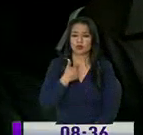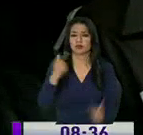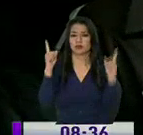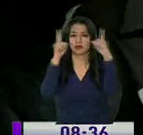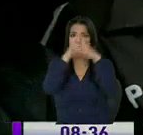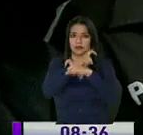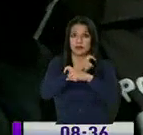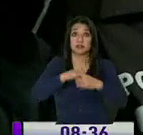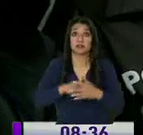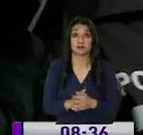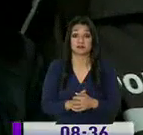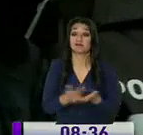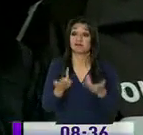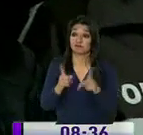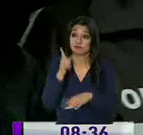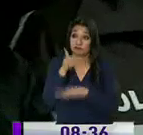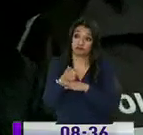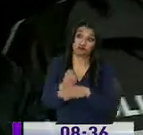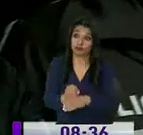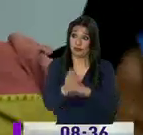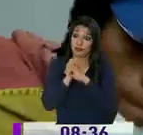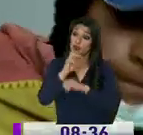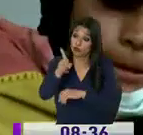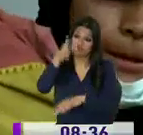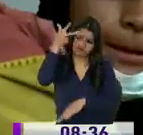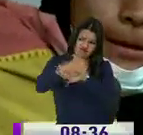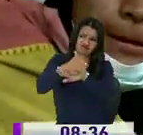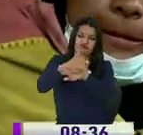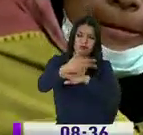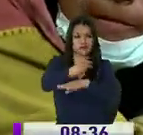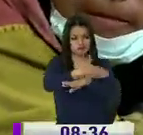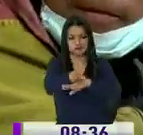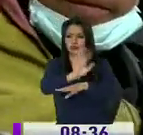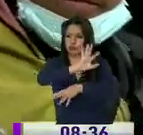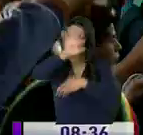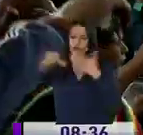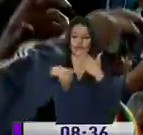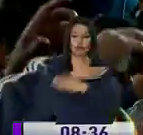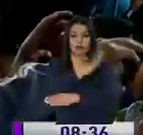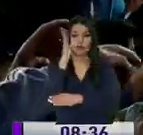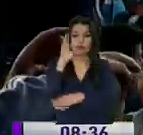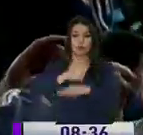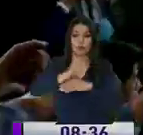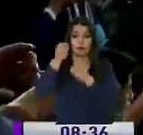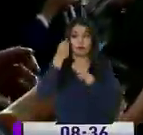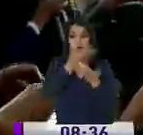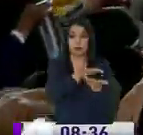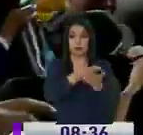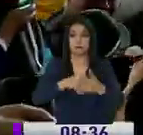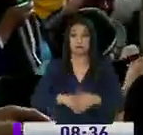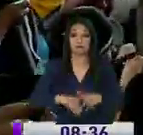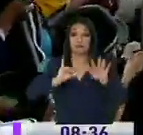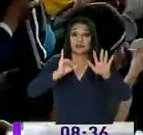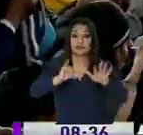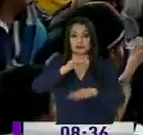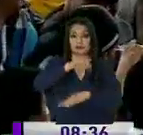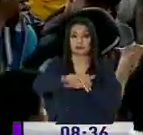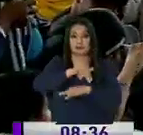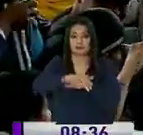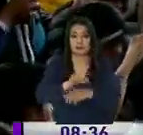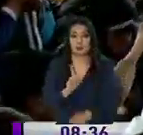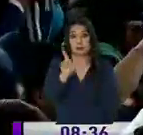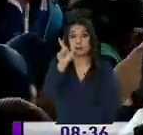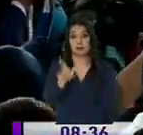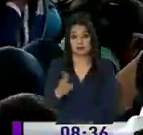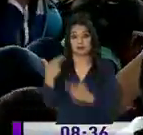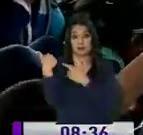obligación de que la ciudadanía esté enterada de lo que acontece en nuestro país. Alrededor de las 18 horas, una de las personas